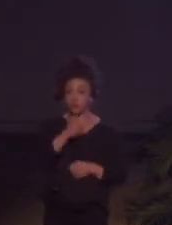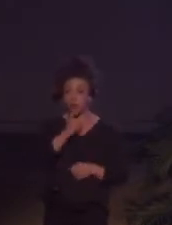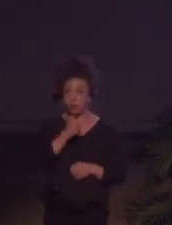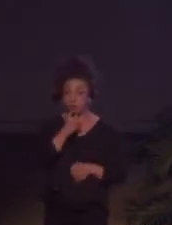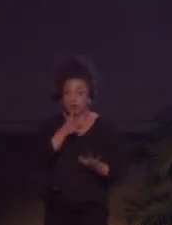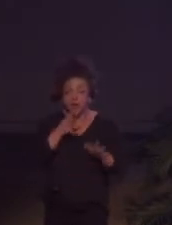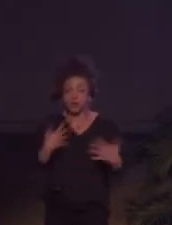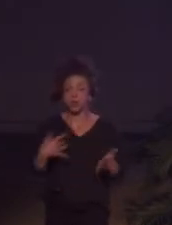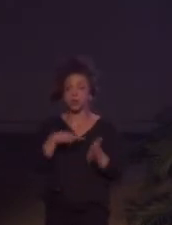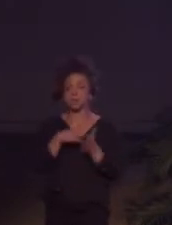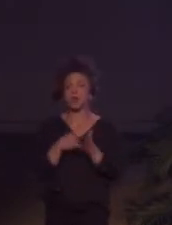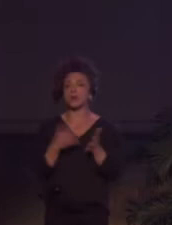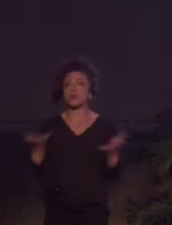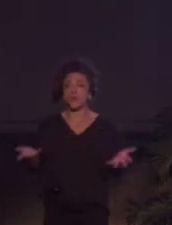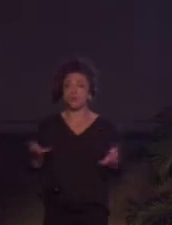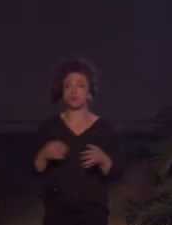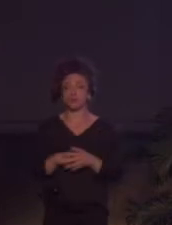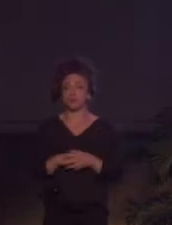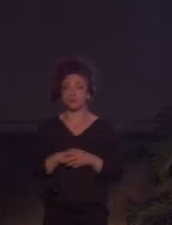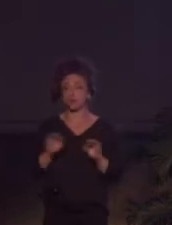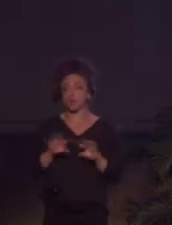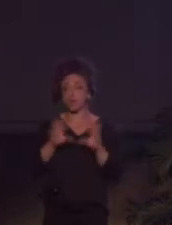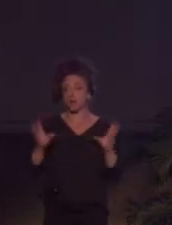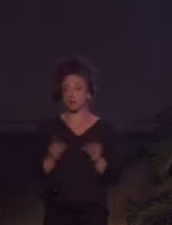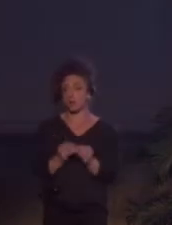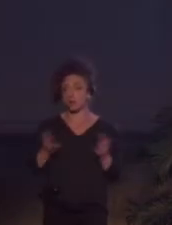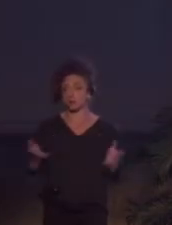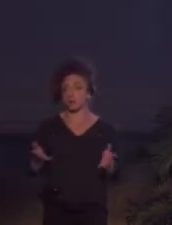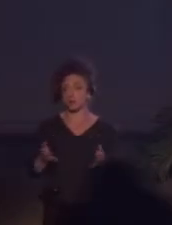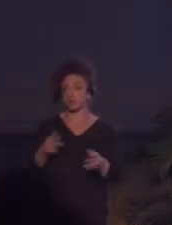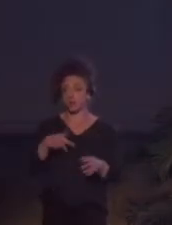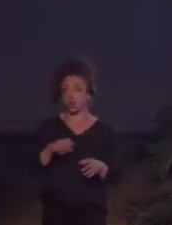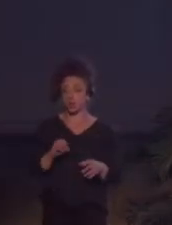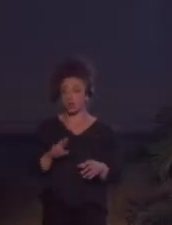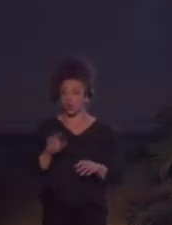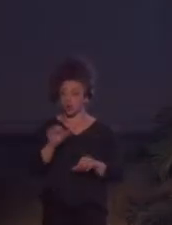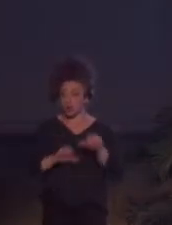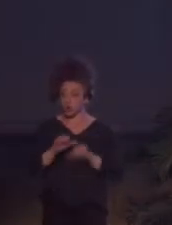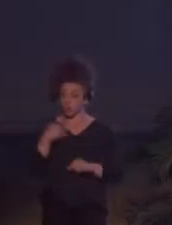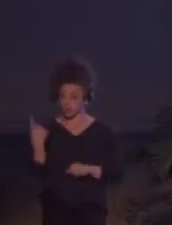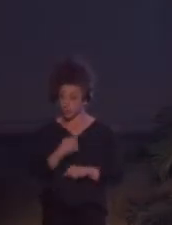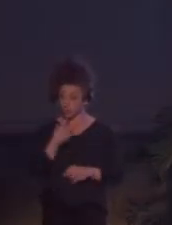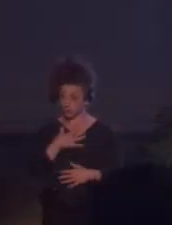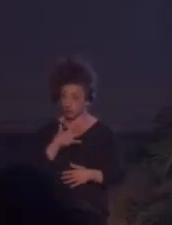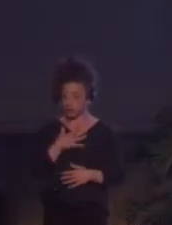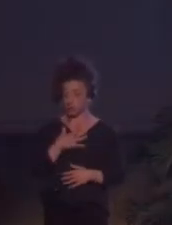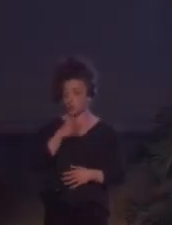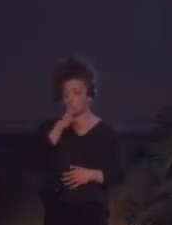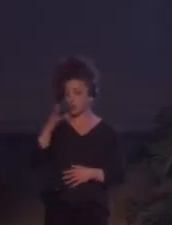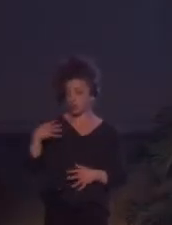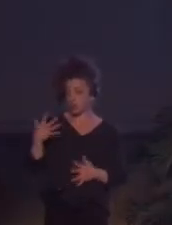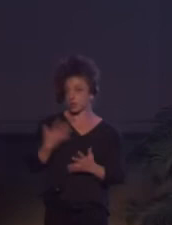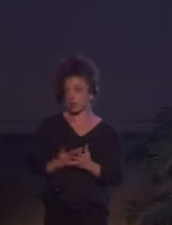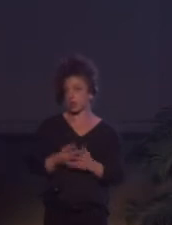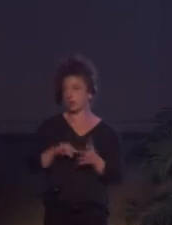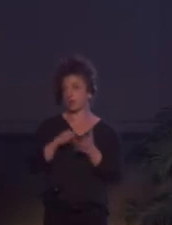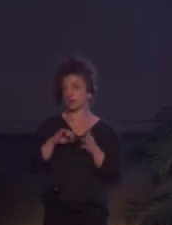norrek egin duena azken lau urte hauetan. Orduan hori dena aurkitu dezakezue nor.eusen